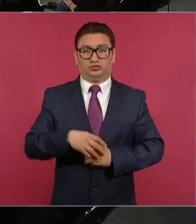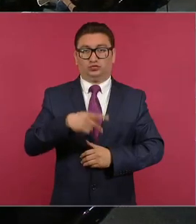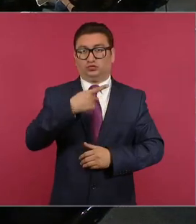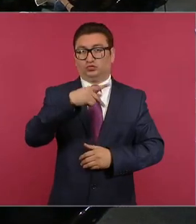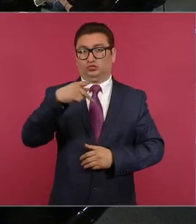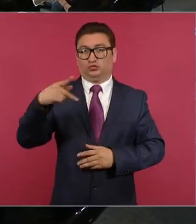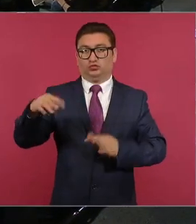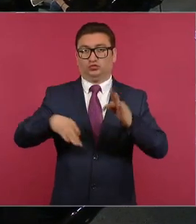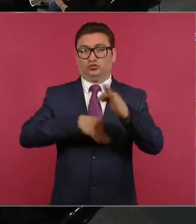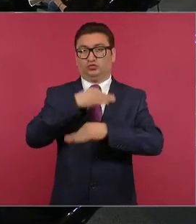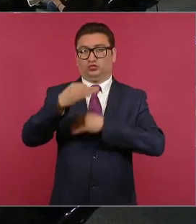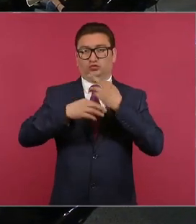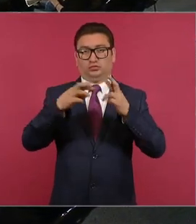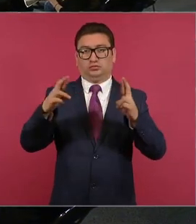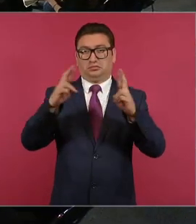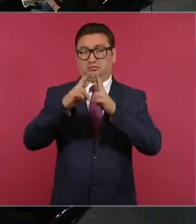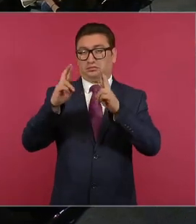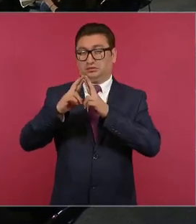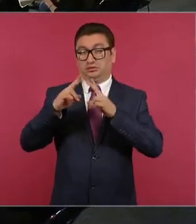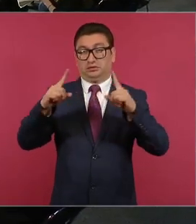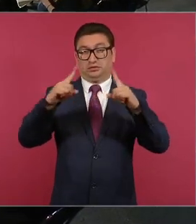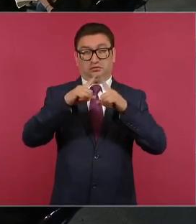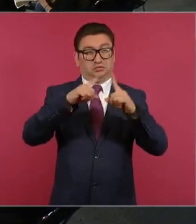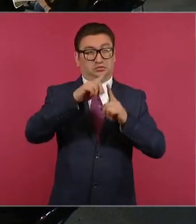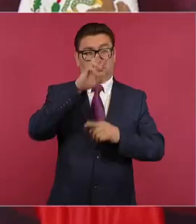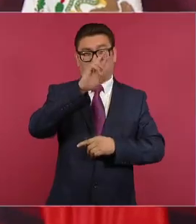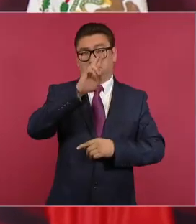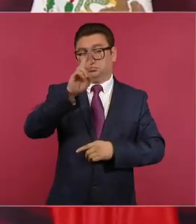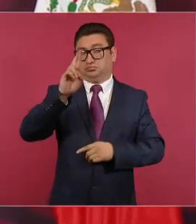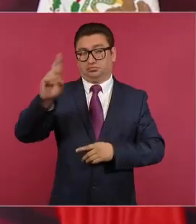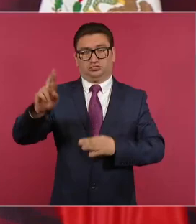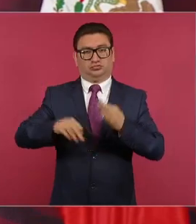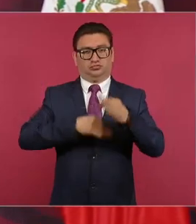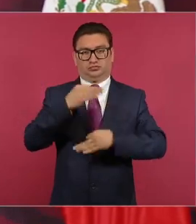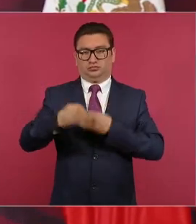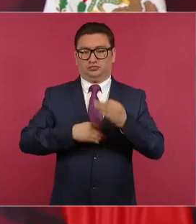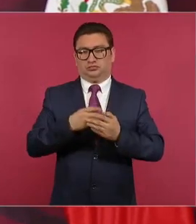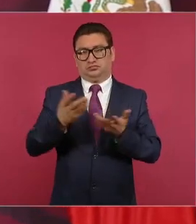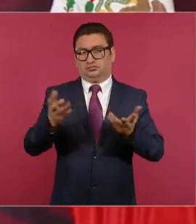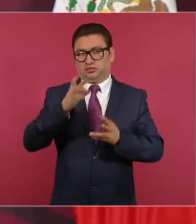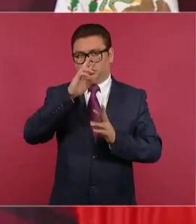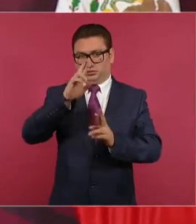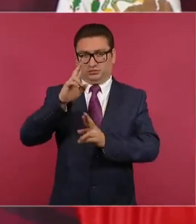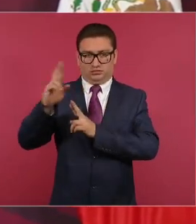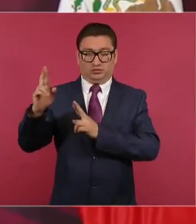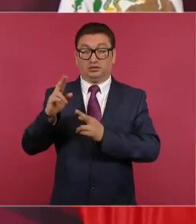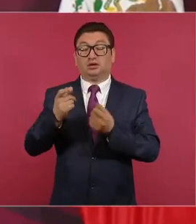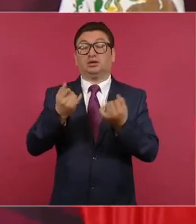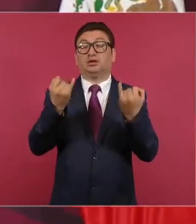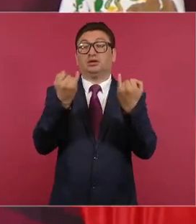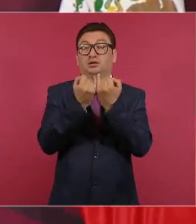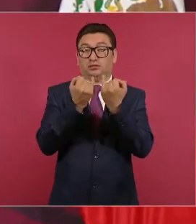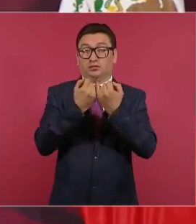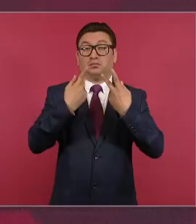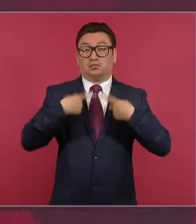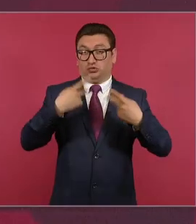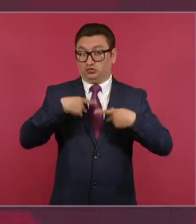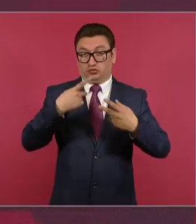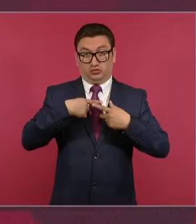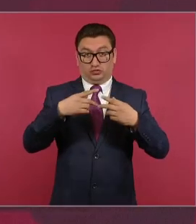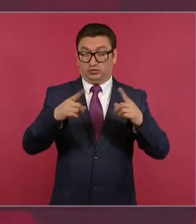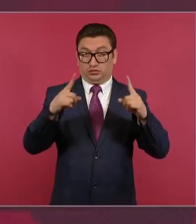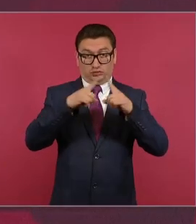religiones, de todas las iglesias, y también respetamos a los no creyentes.